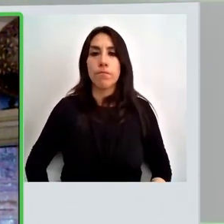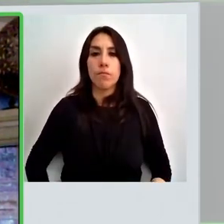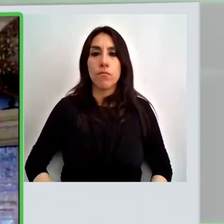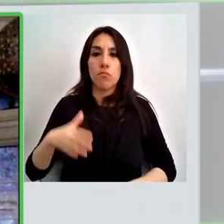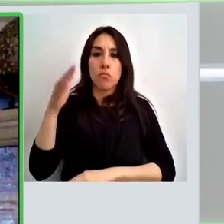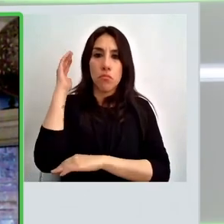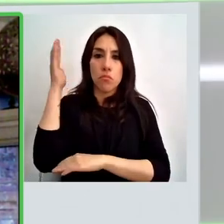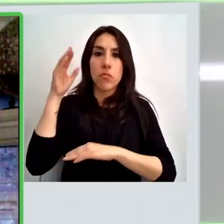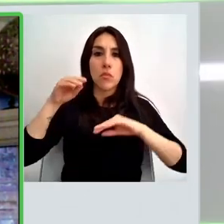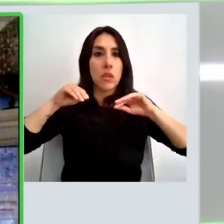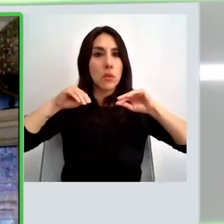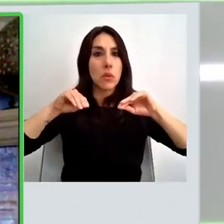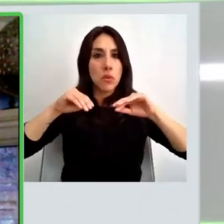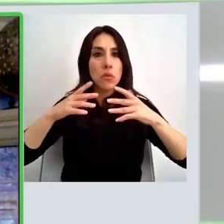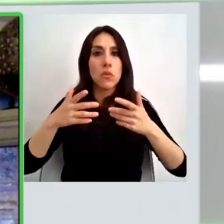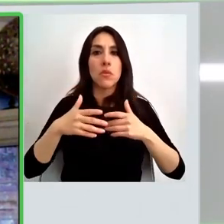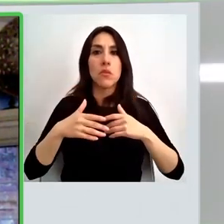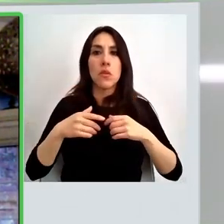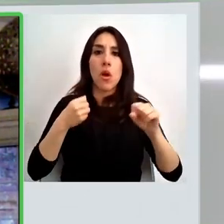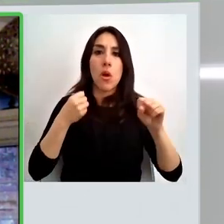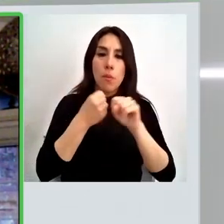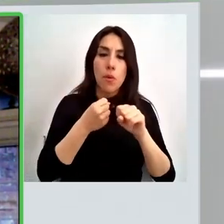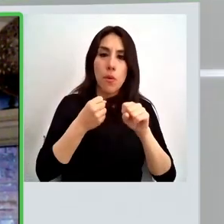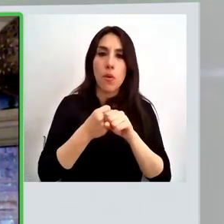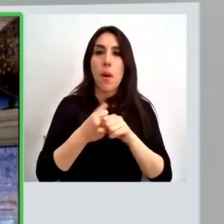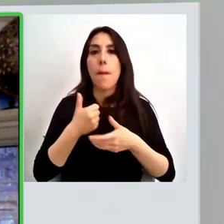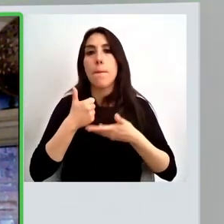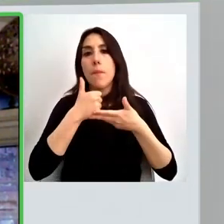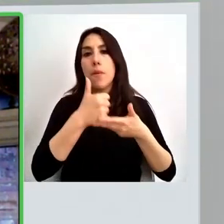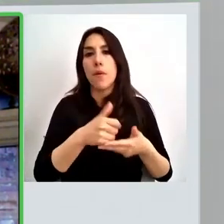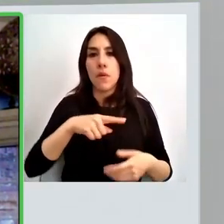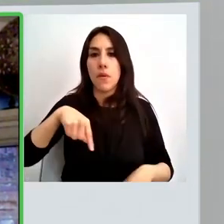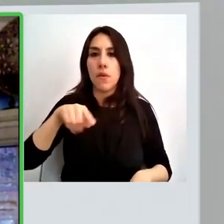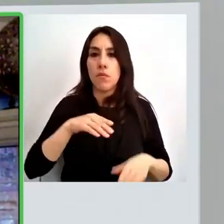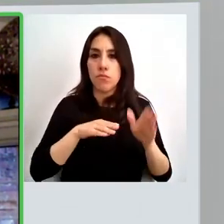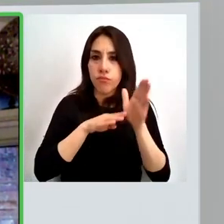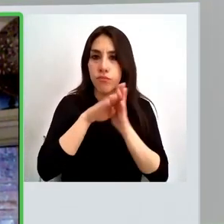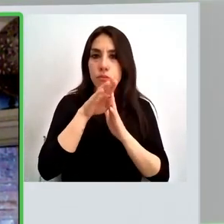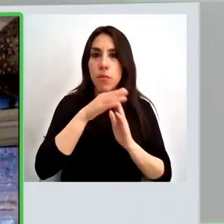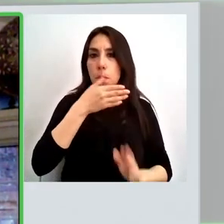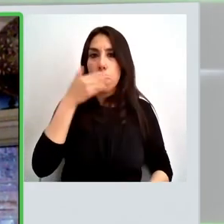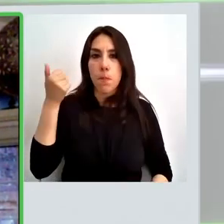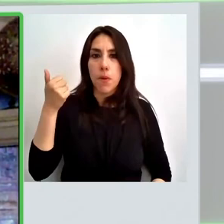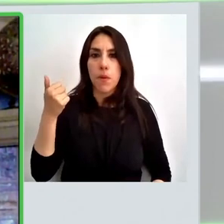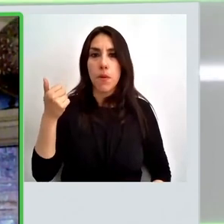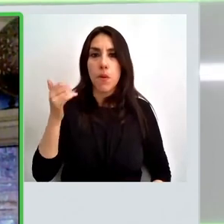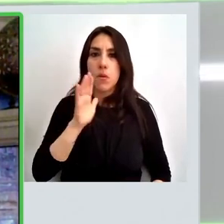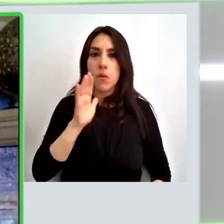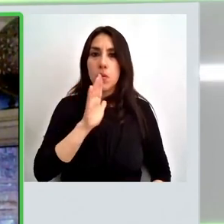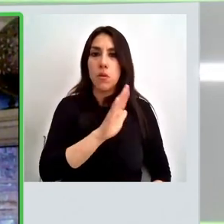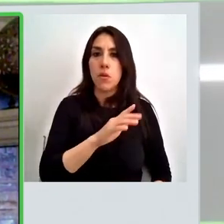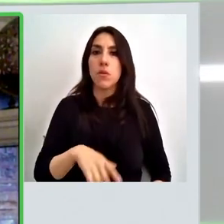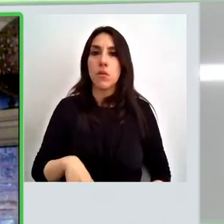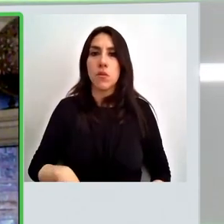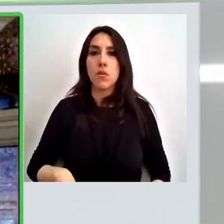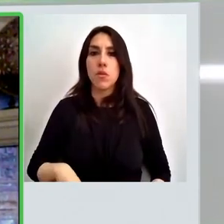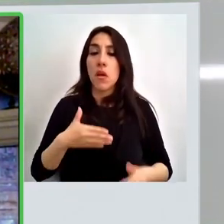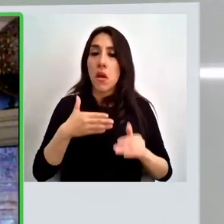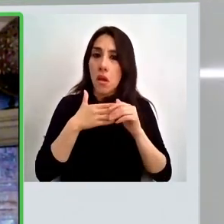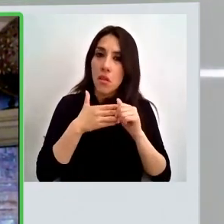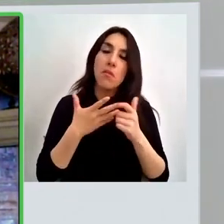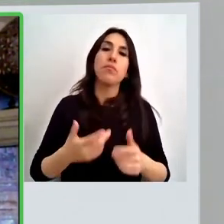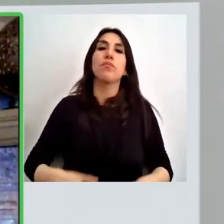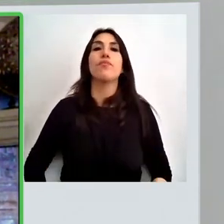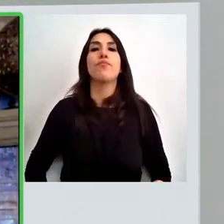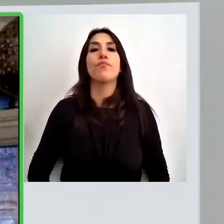ayudarlos para que mejorarán su sus habilidades de liderazgo para poderlo hacer